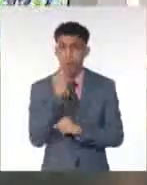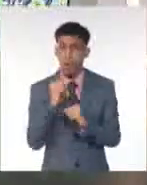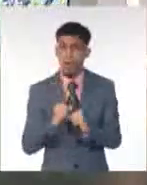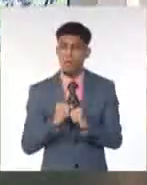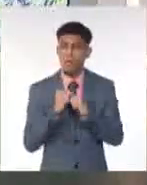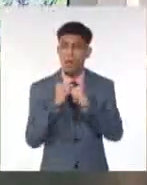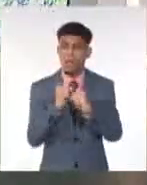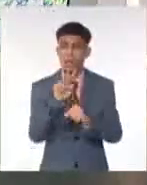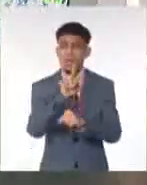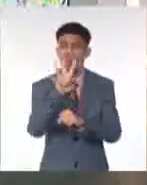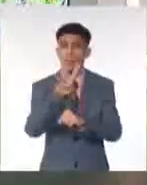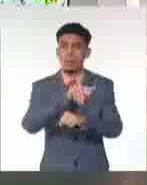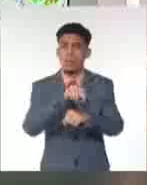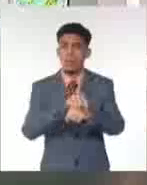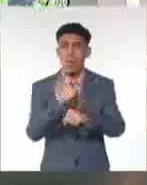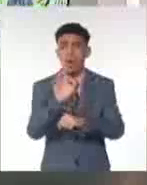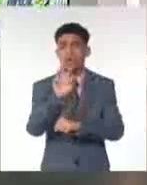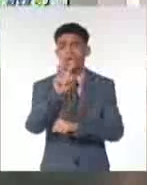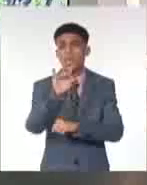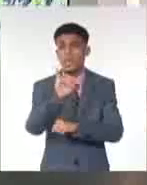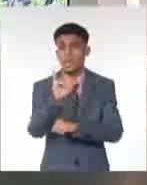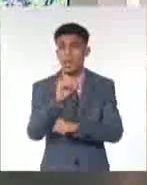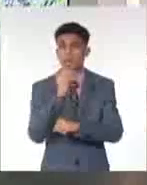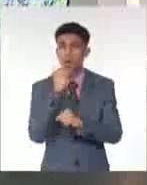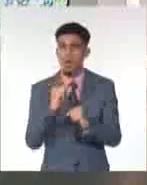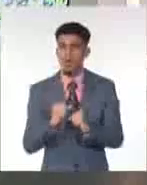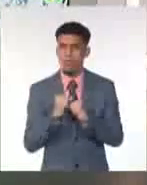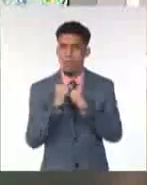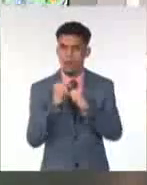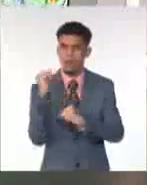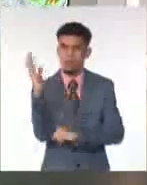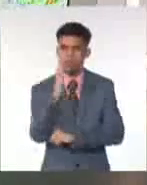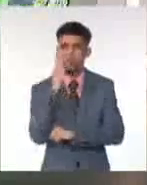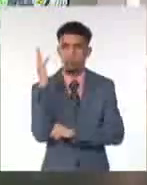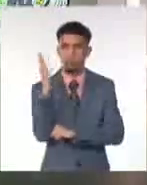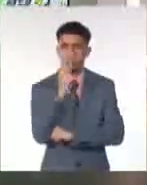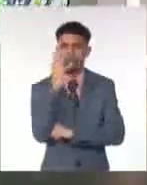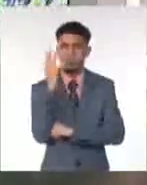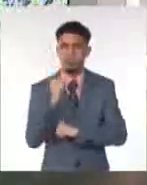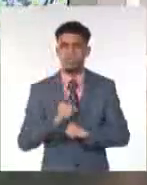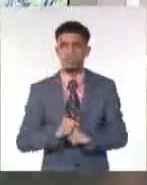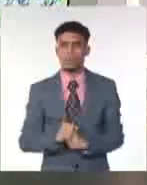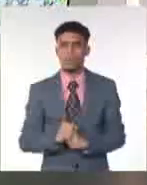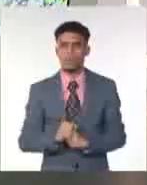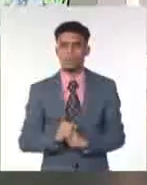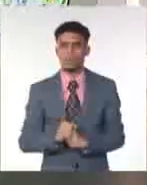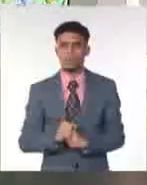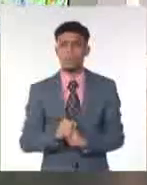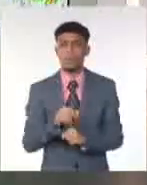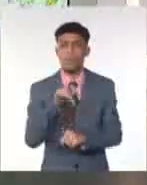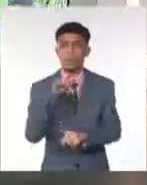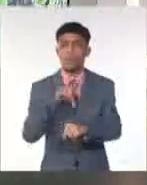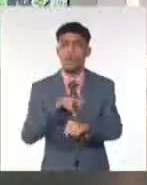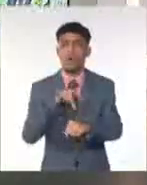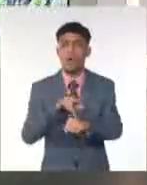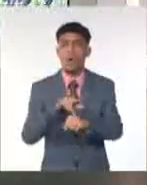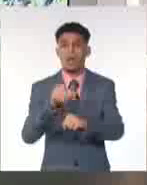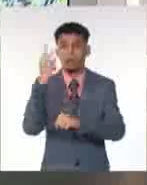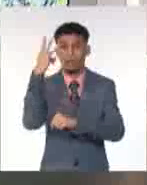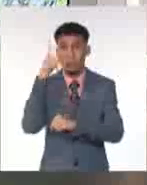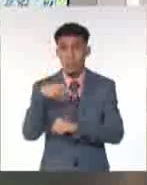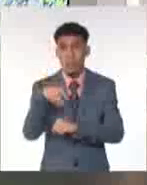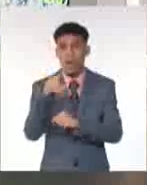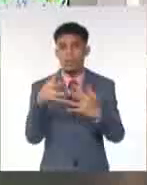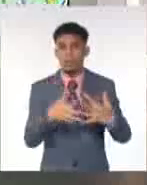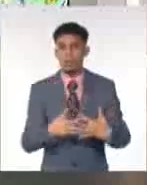próximas 24 a 36 horas convertirse en un huracán de gran intensidad, y estará transitando pues por el Golfo de México hacia el nordeste